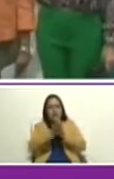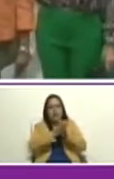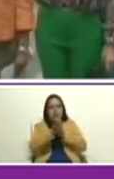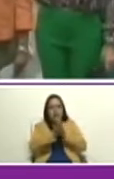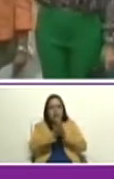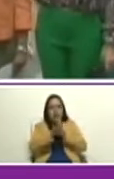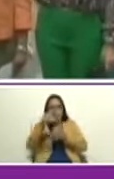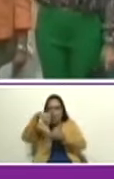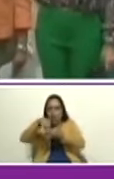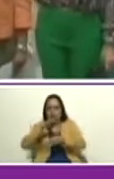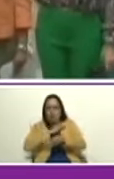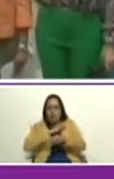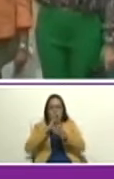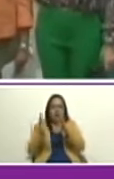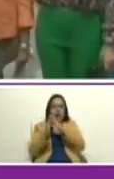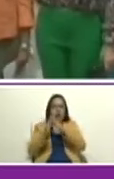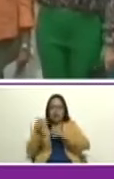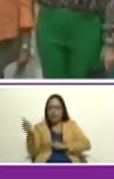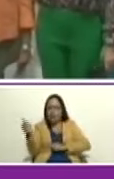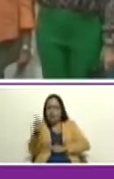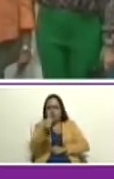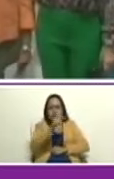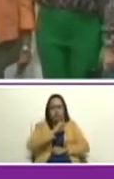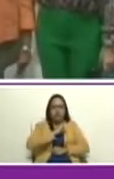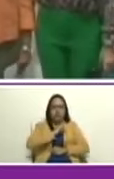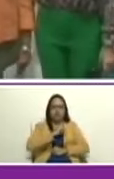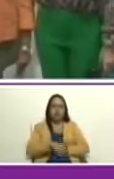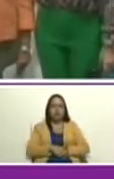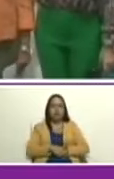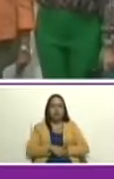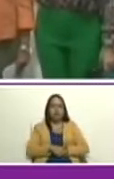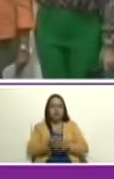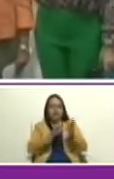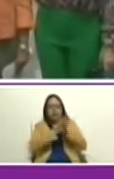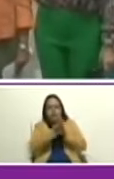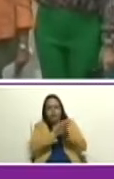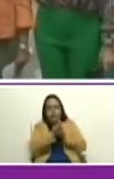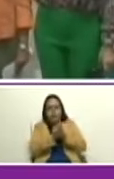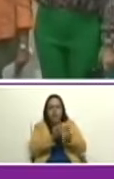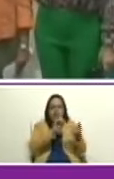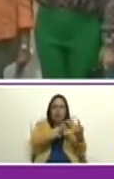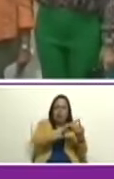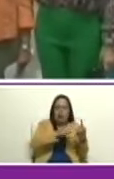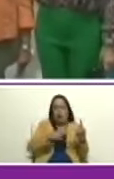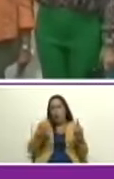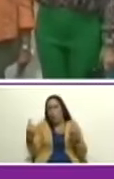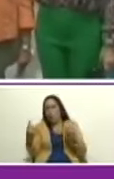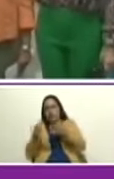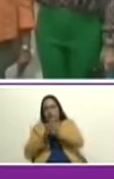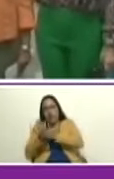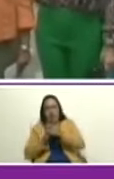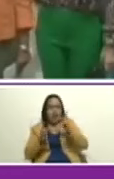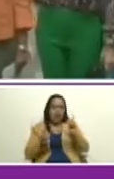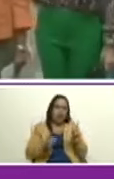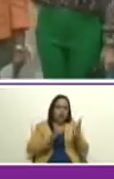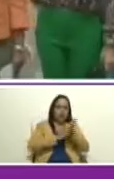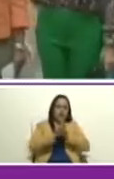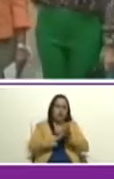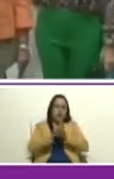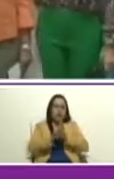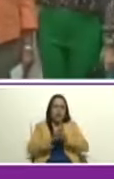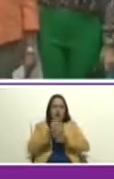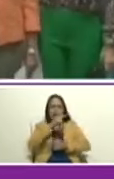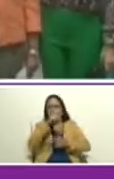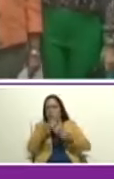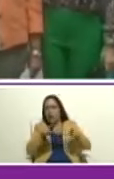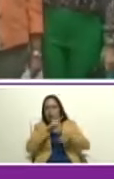por hogar, ¿ah? Emprendimiento por aquí, emprendimiento por allá, con un gran objetivo,